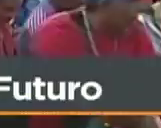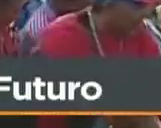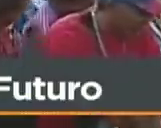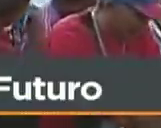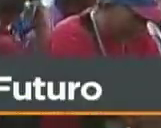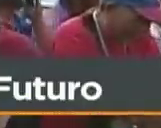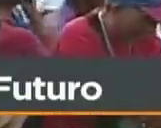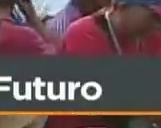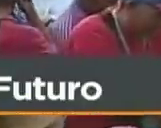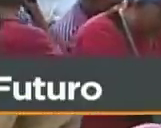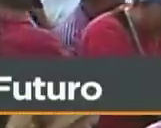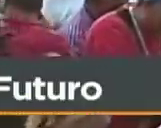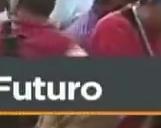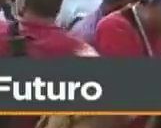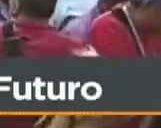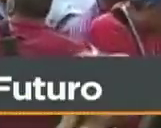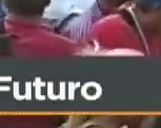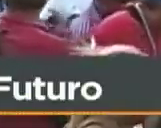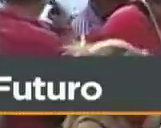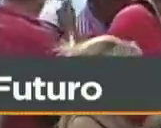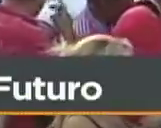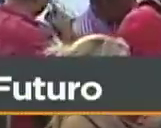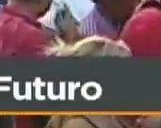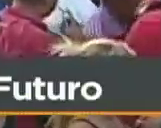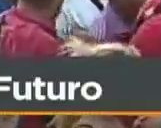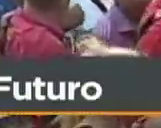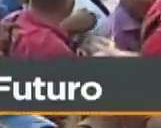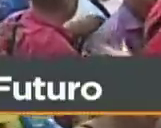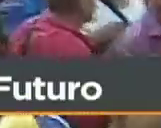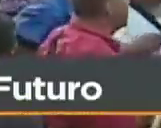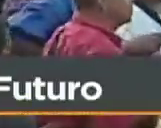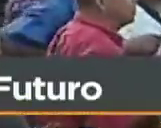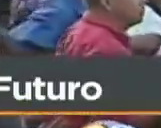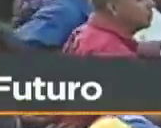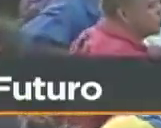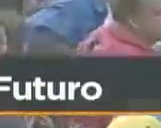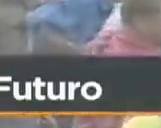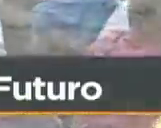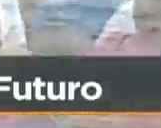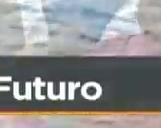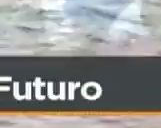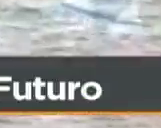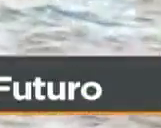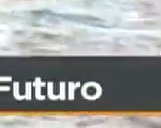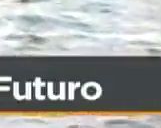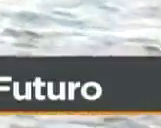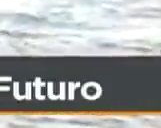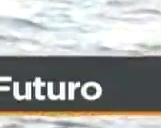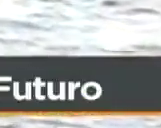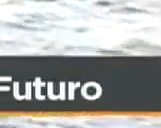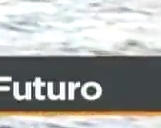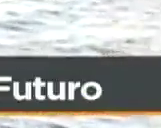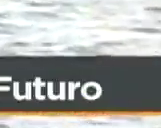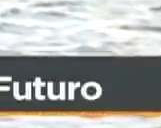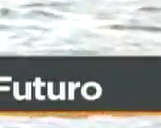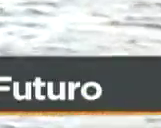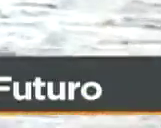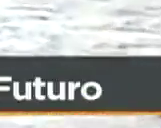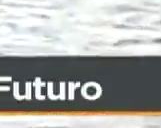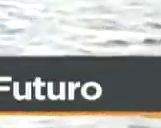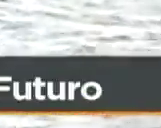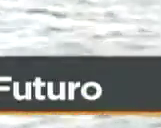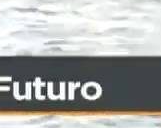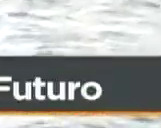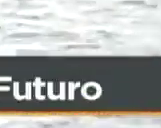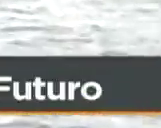a esta campaña presidencial del 20 de mayo. Desde la Plaza Bolívar Chávez, con el fervor del pueblo que caracteriza a